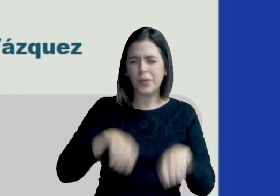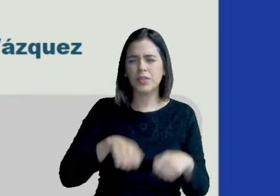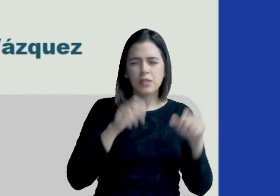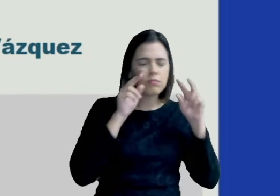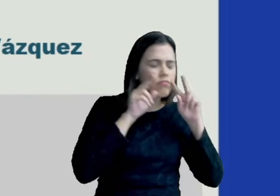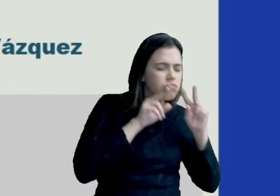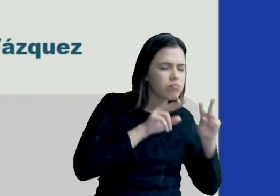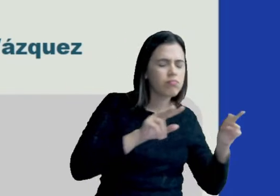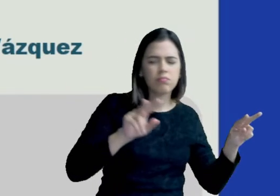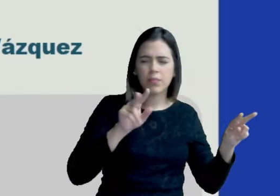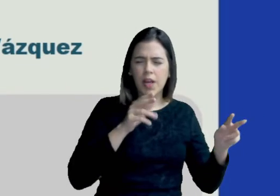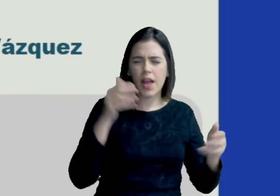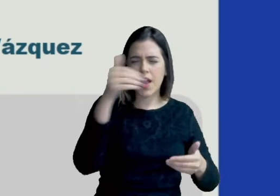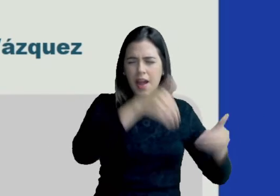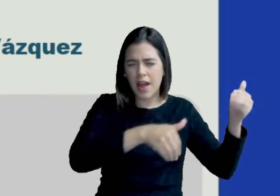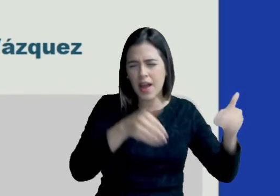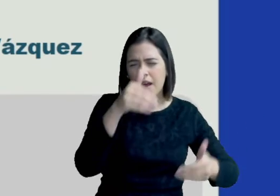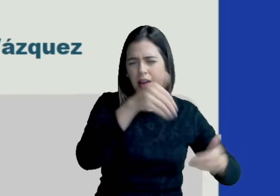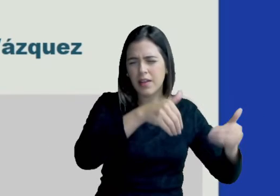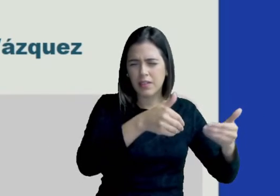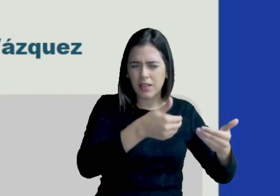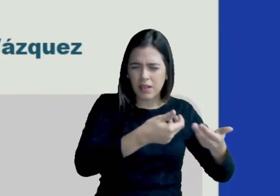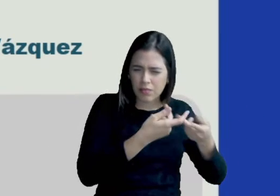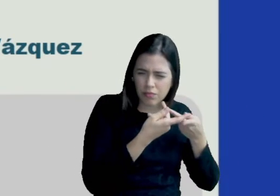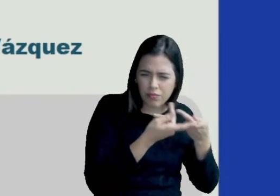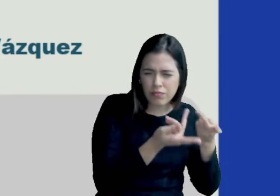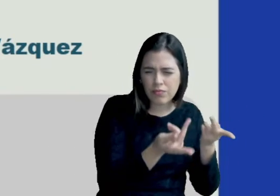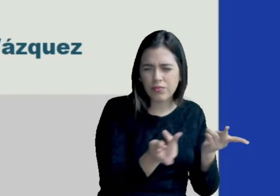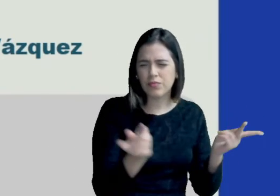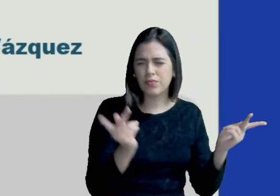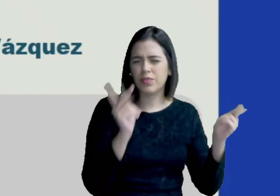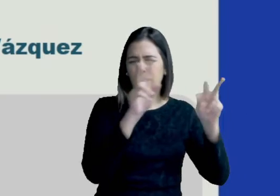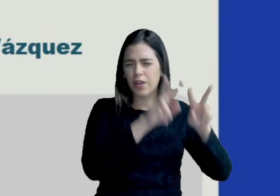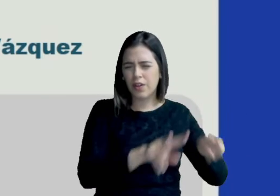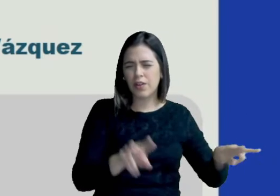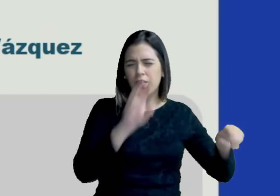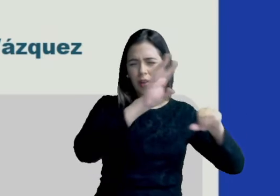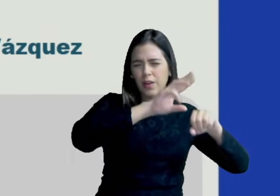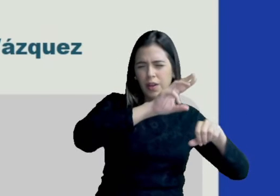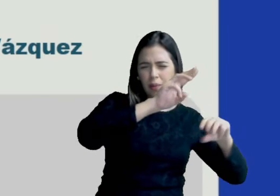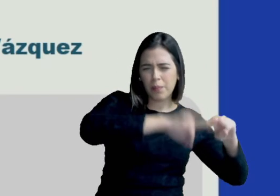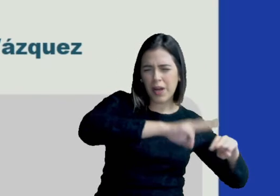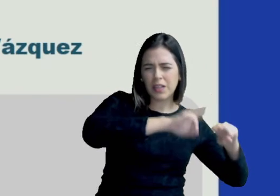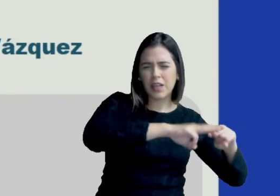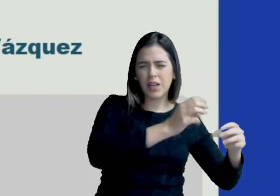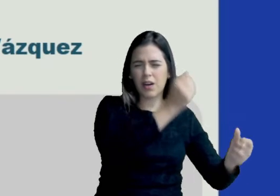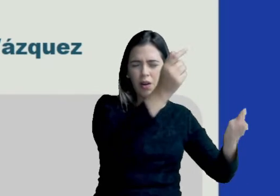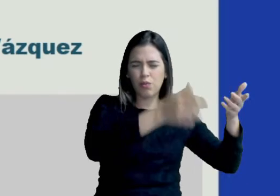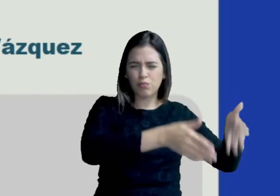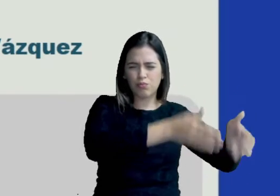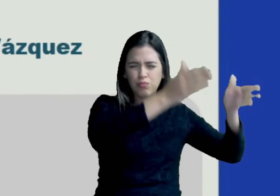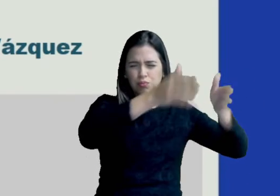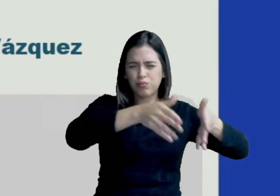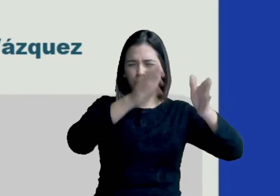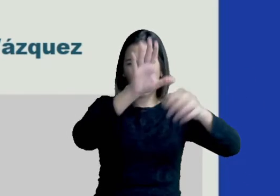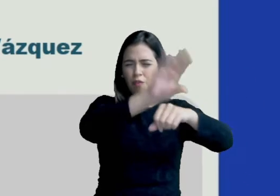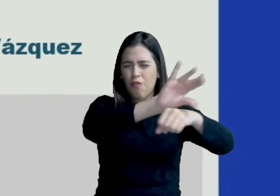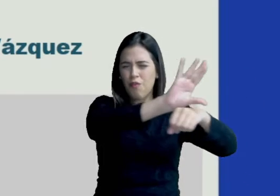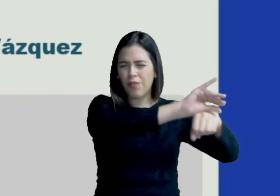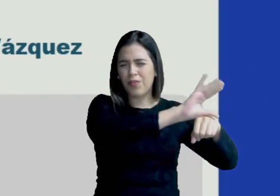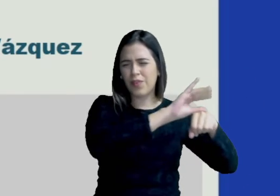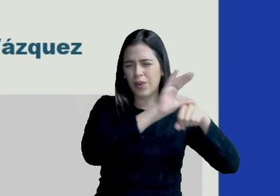la posibilidad de entrar, caminar sobre el suelo de madera, sacar algunas fotos, buscar por ahí en